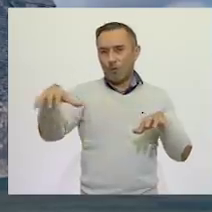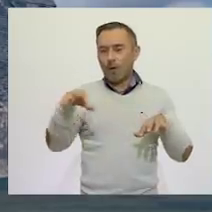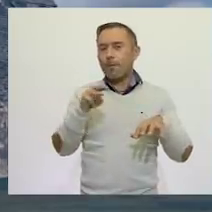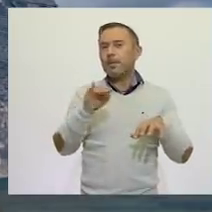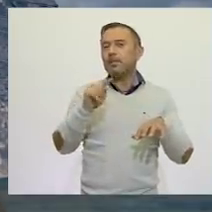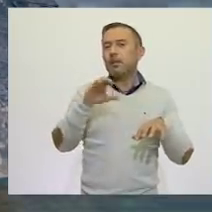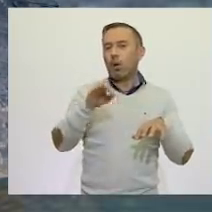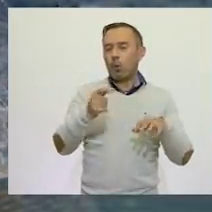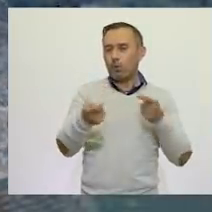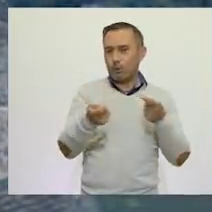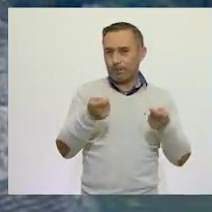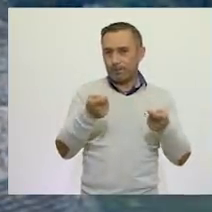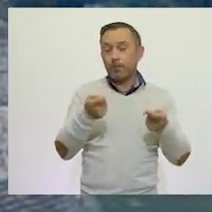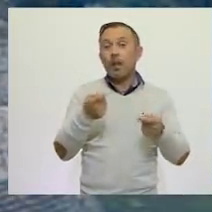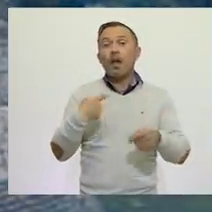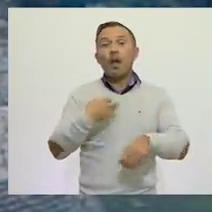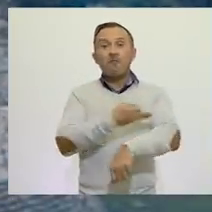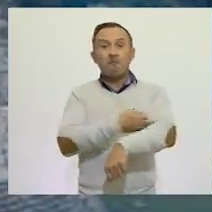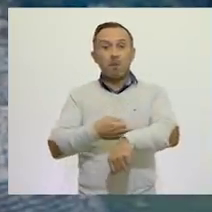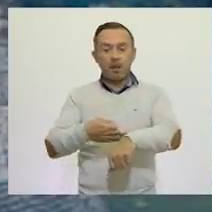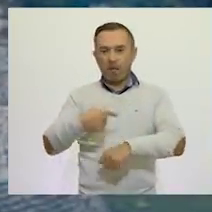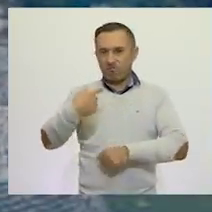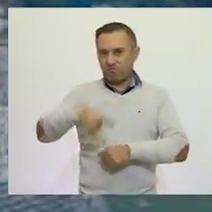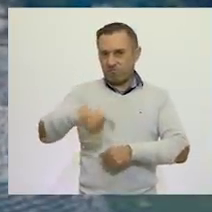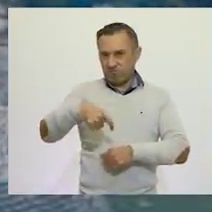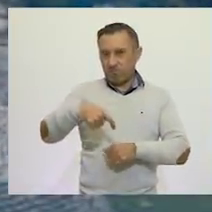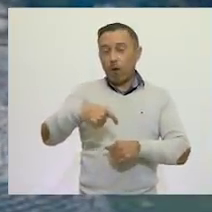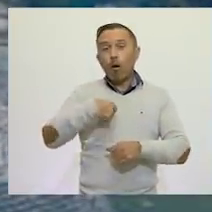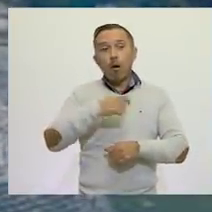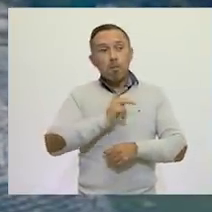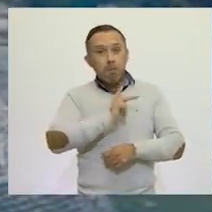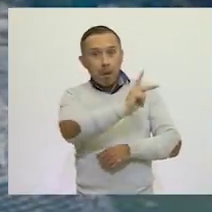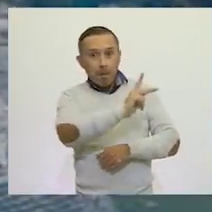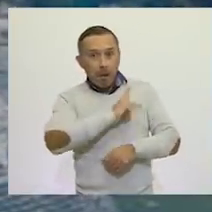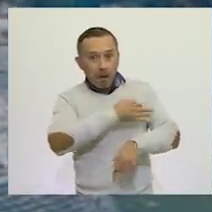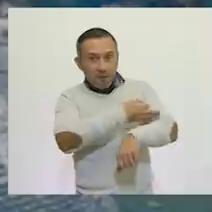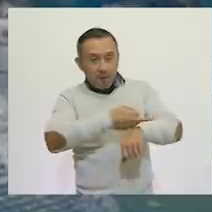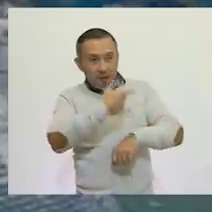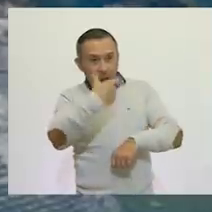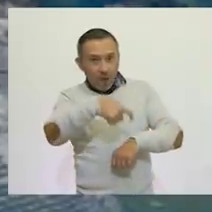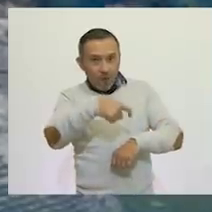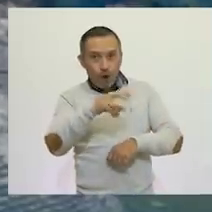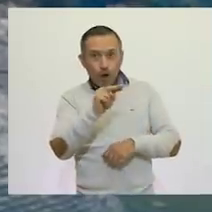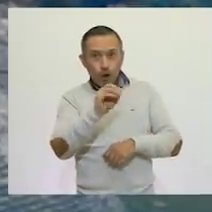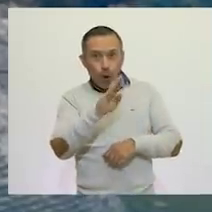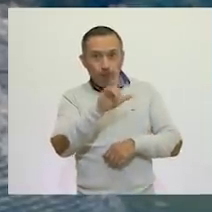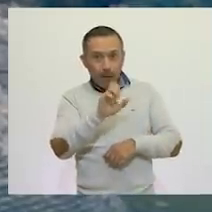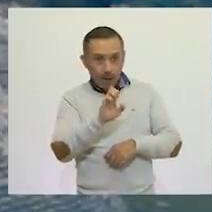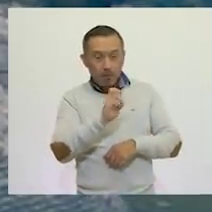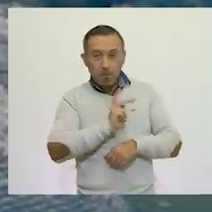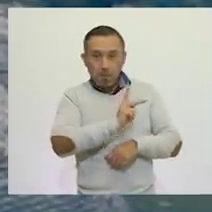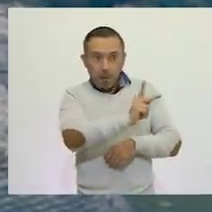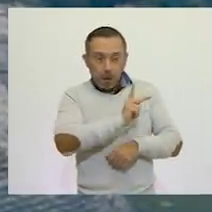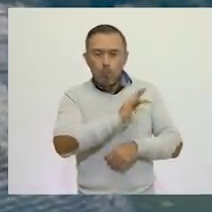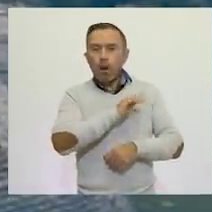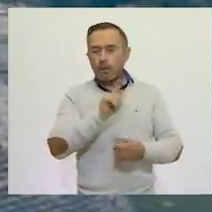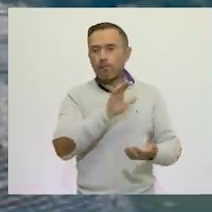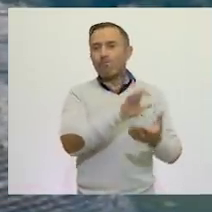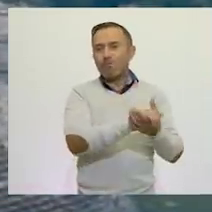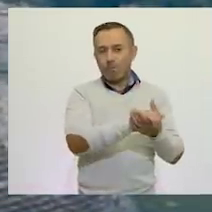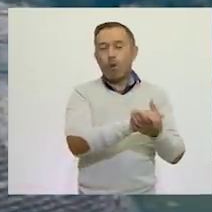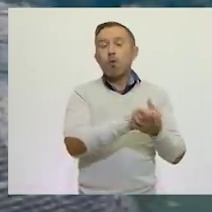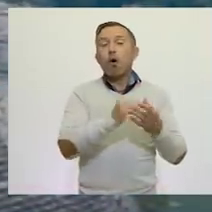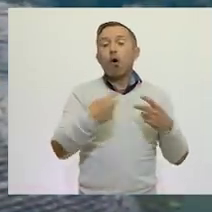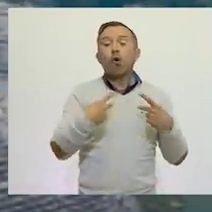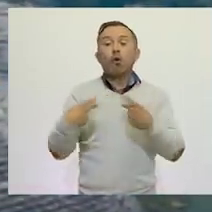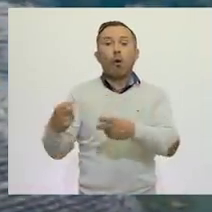Por lo general, las familias nobles solo se casaban con otras familias nobles para así no perder el poder. Por lo